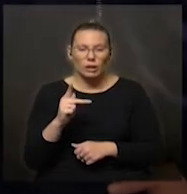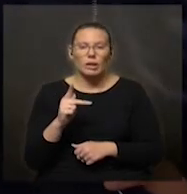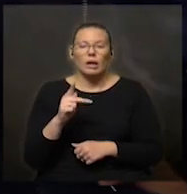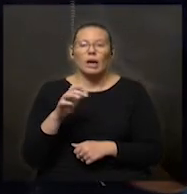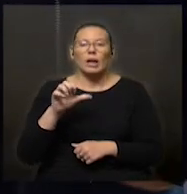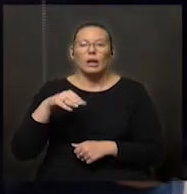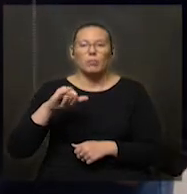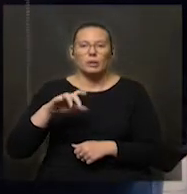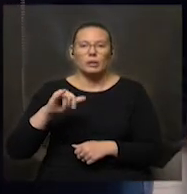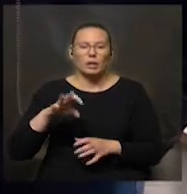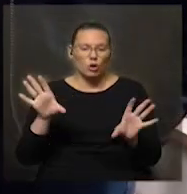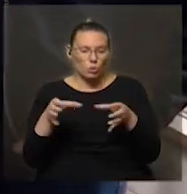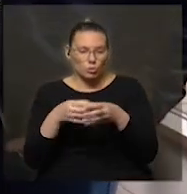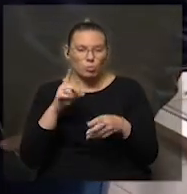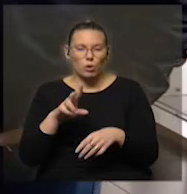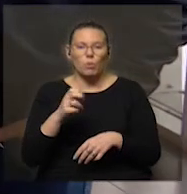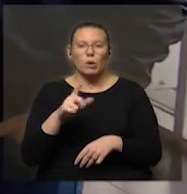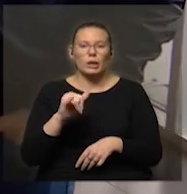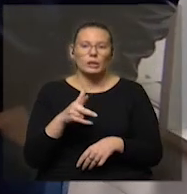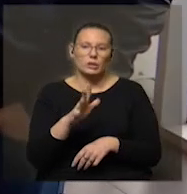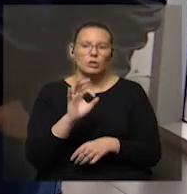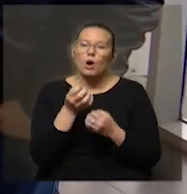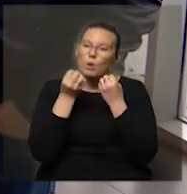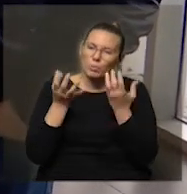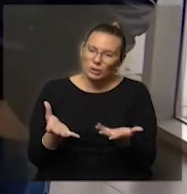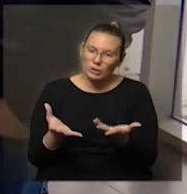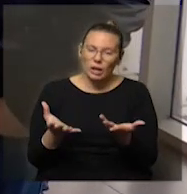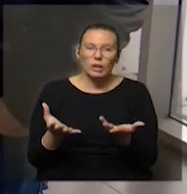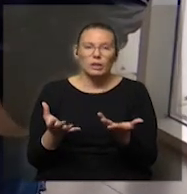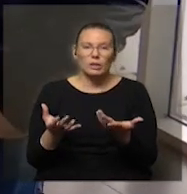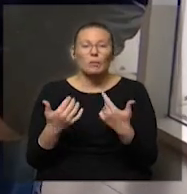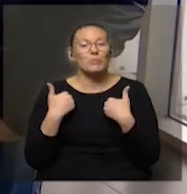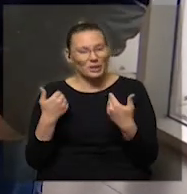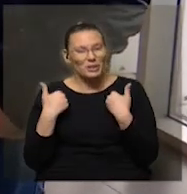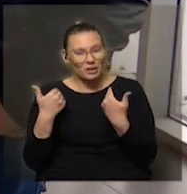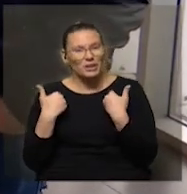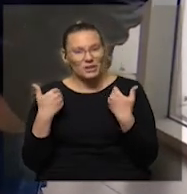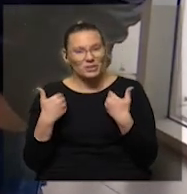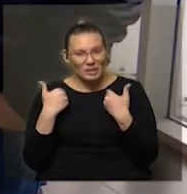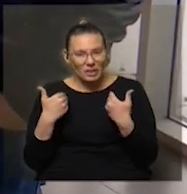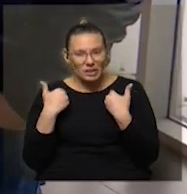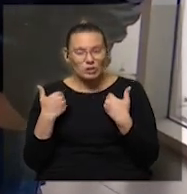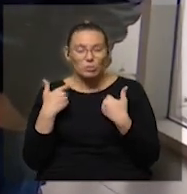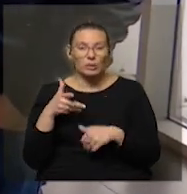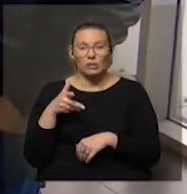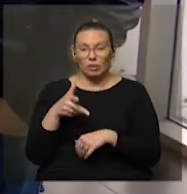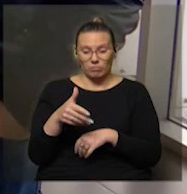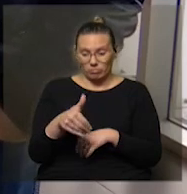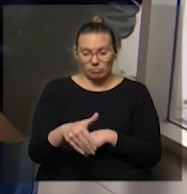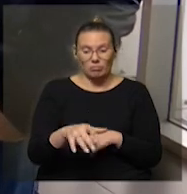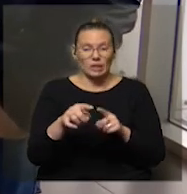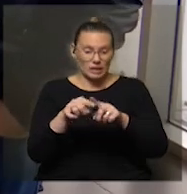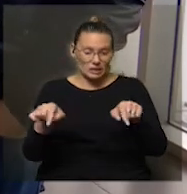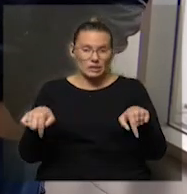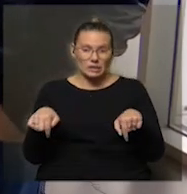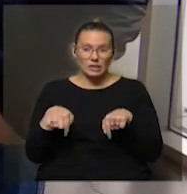de Gualicho. ¿Cómo estás, Emiliano? ¿Cómo andás? ¿Todo bien? Bueno, muy contentos, la verdad, por esta fecha en la sala,